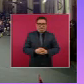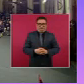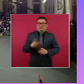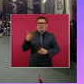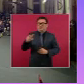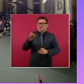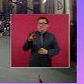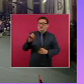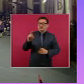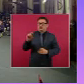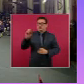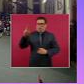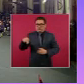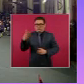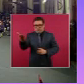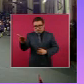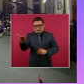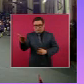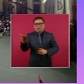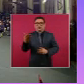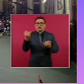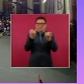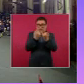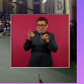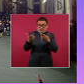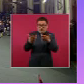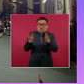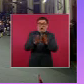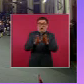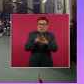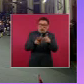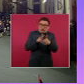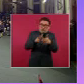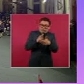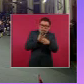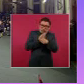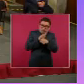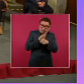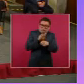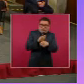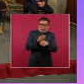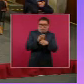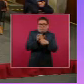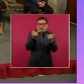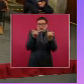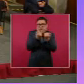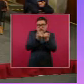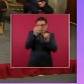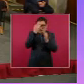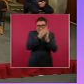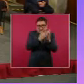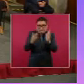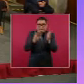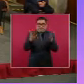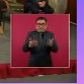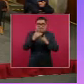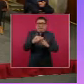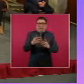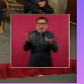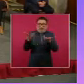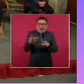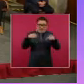Alstom, imagínense lo que es hacer los trenes en un tiempo también limitado, hacerlos